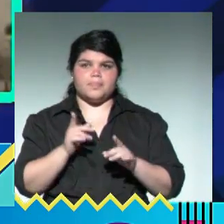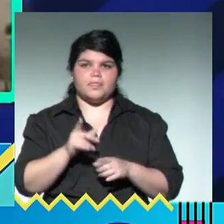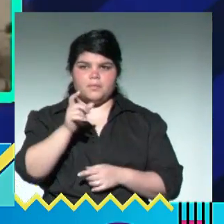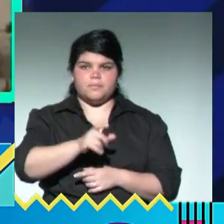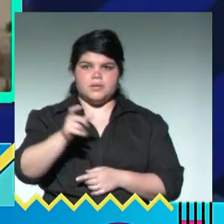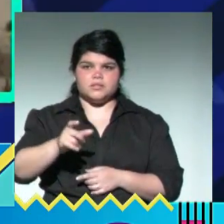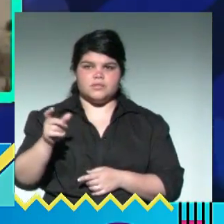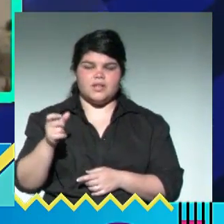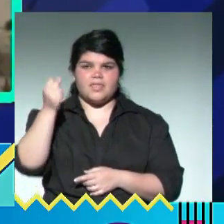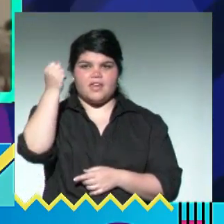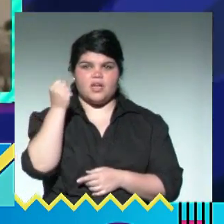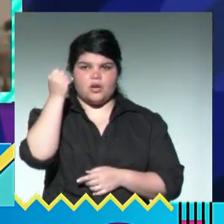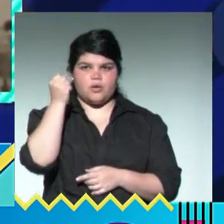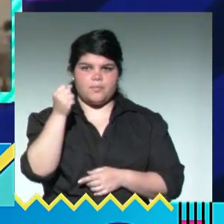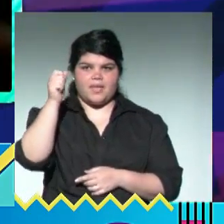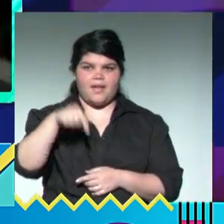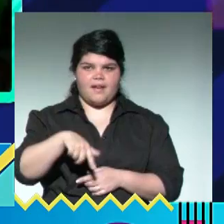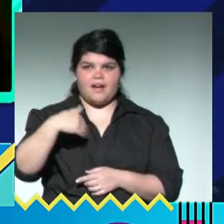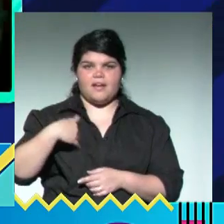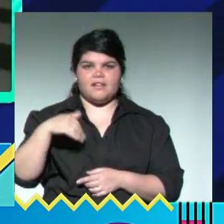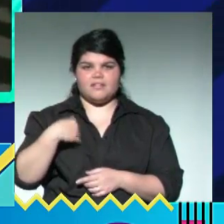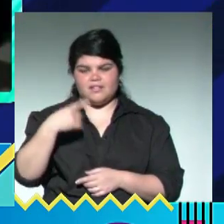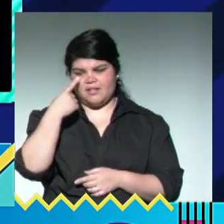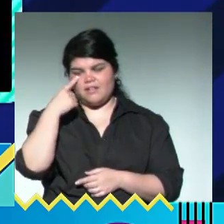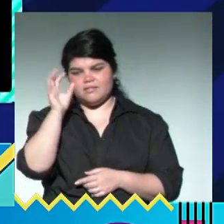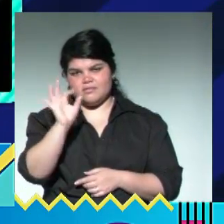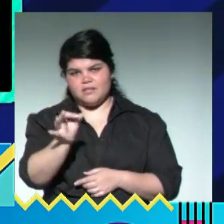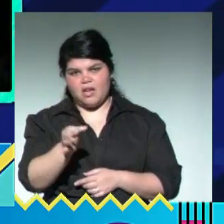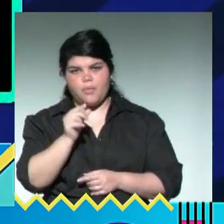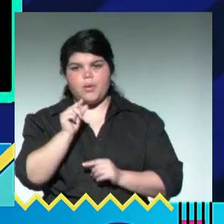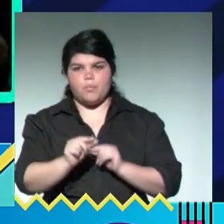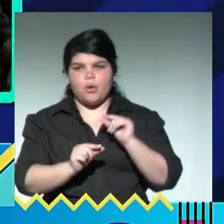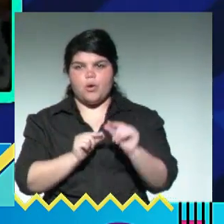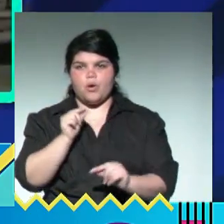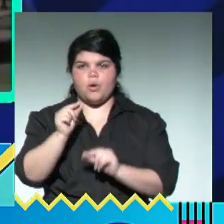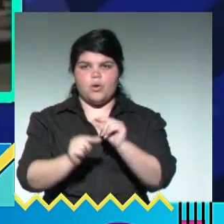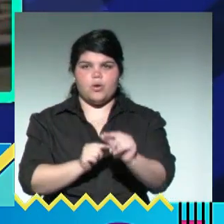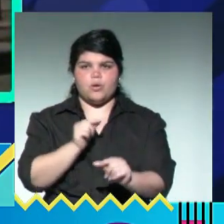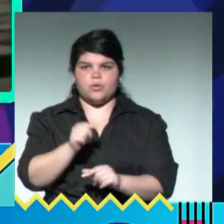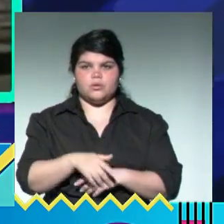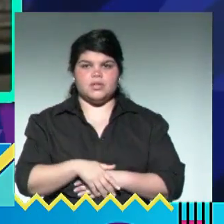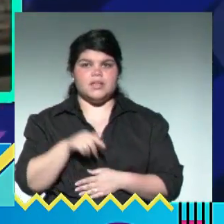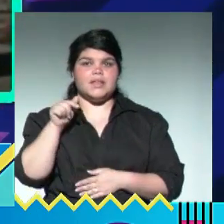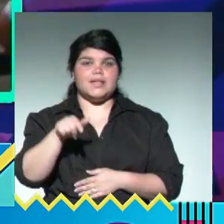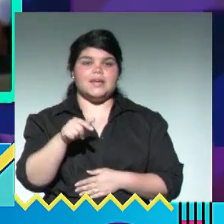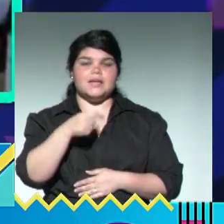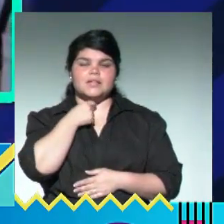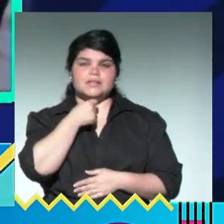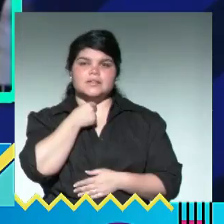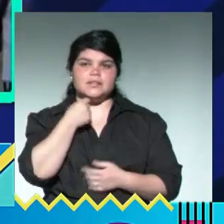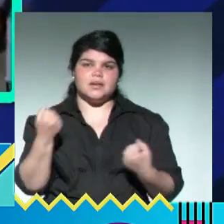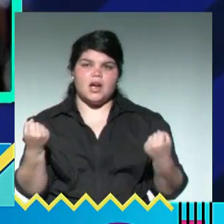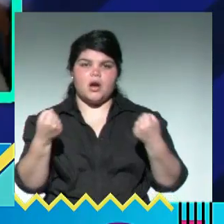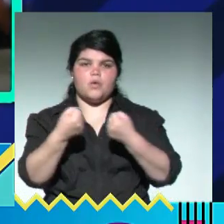sabemos que no suele funcionar. Pero de alguna manera creo que lo que buscaba era el consenso, lo que se vio en